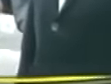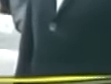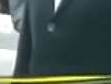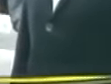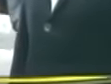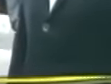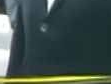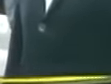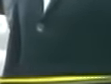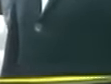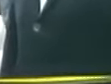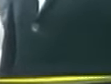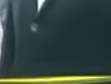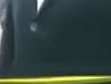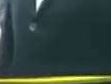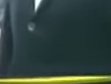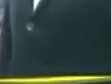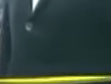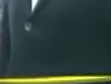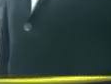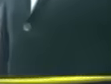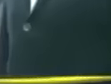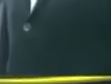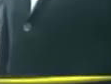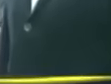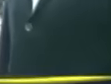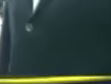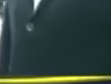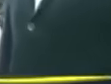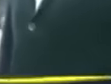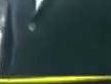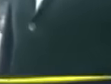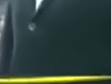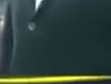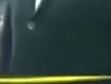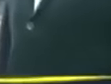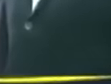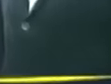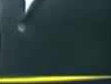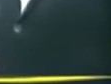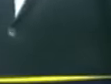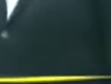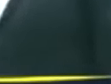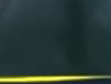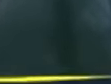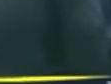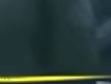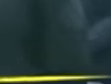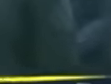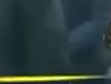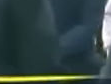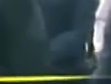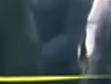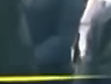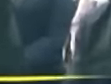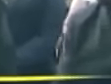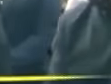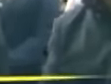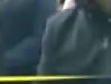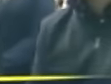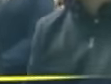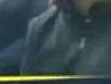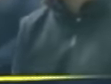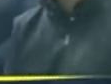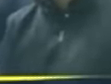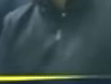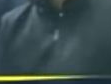líneas de trabajo del jefe de Estado venezolano. Allí conversa el jefe de Estado Nicolás Maduro, también saluda al